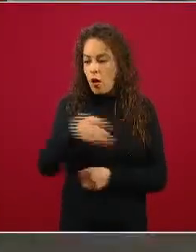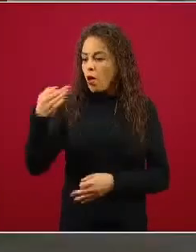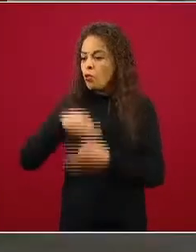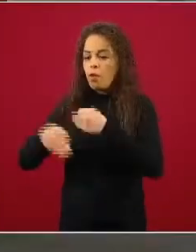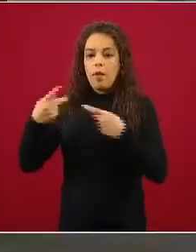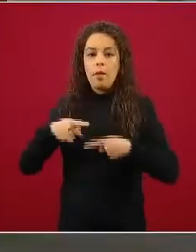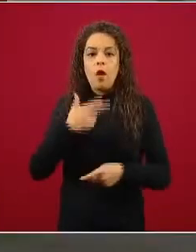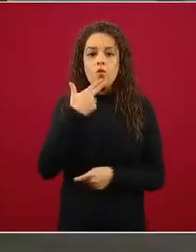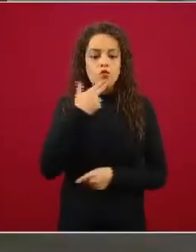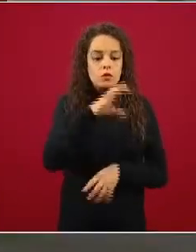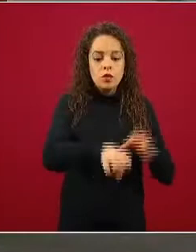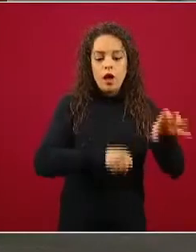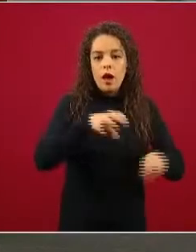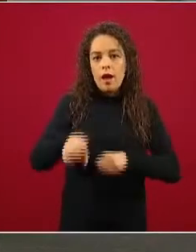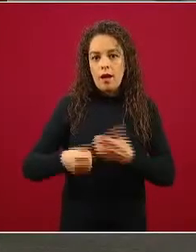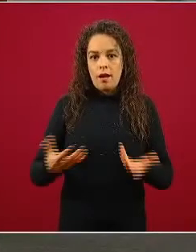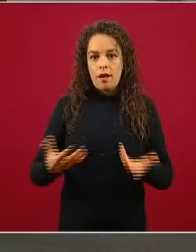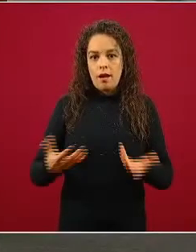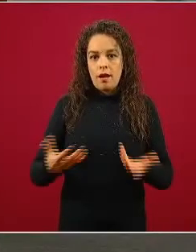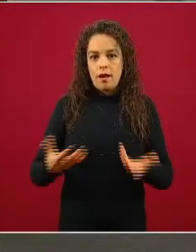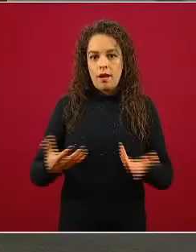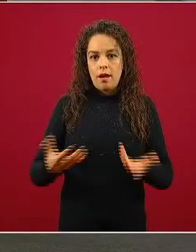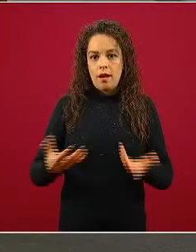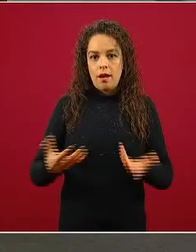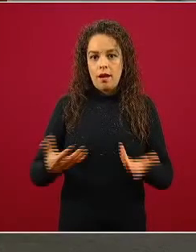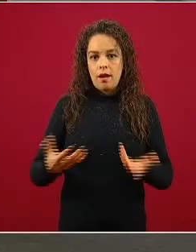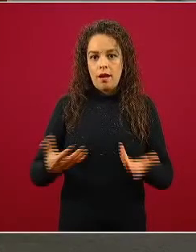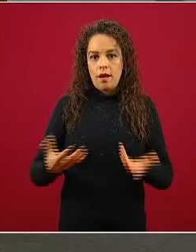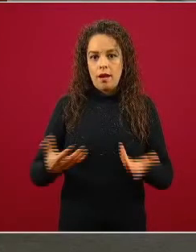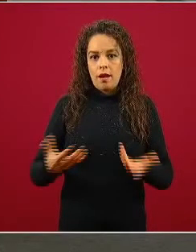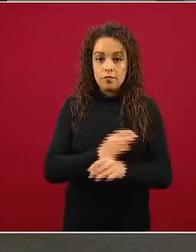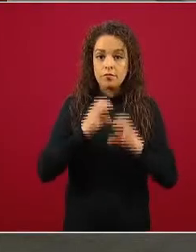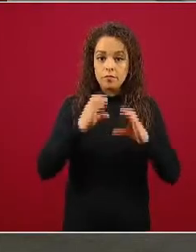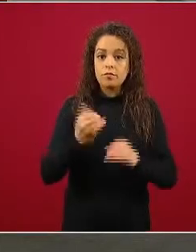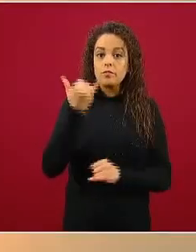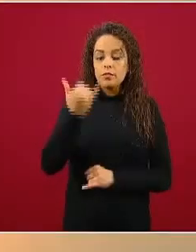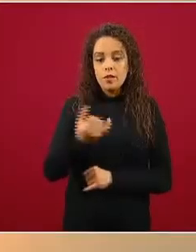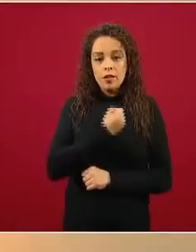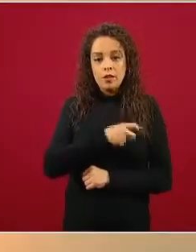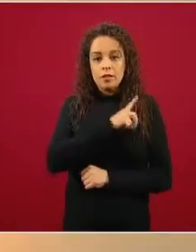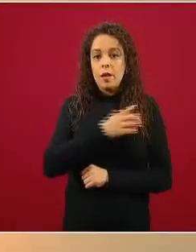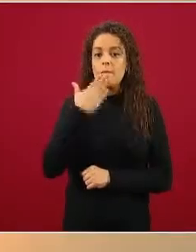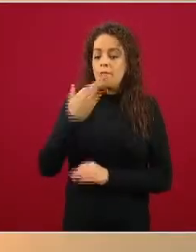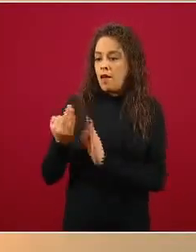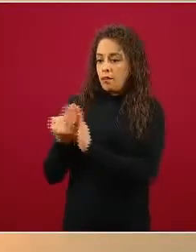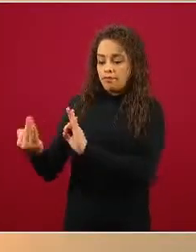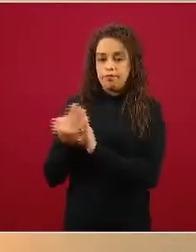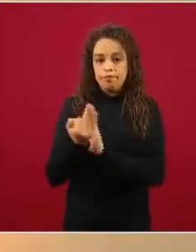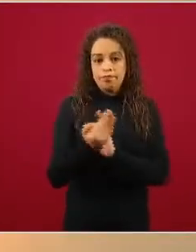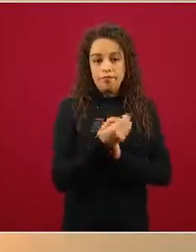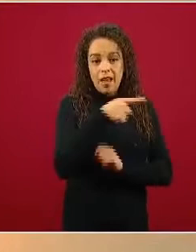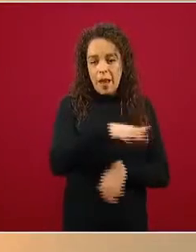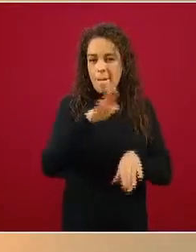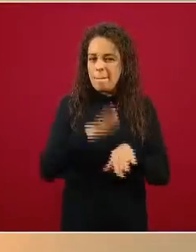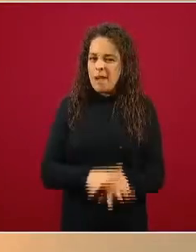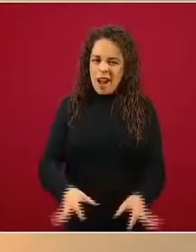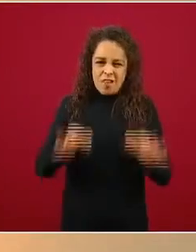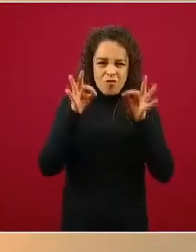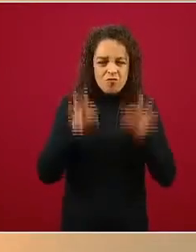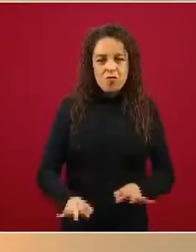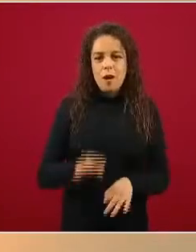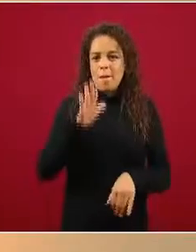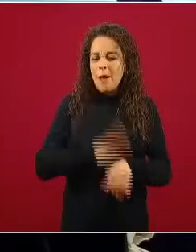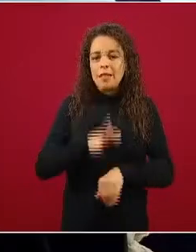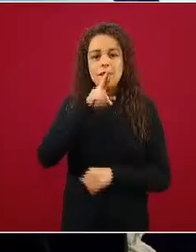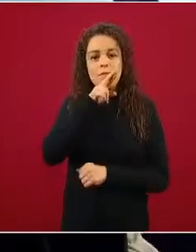eso la desinfección, la higiene y la sana distancia siguen siendo las mejores herramientas, las más efectivas, las que tienen una